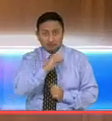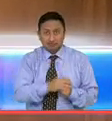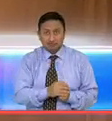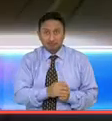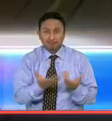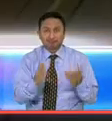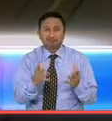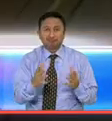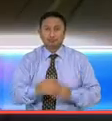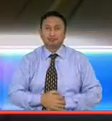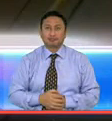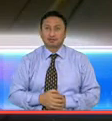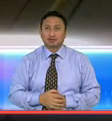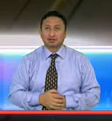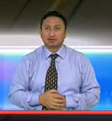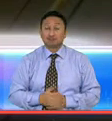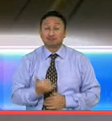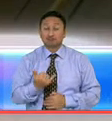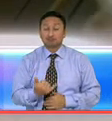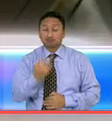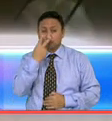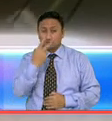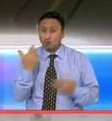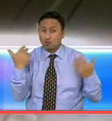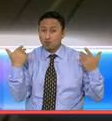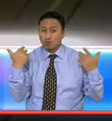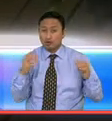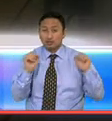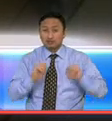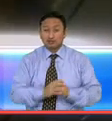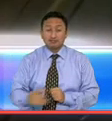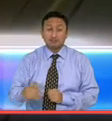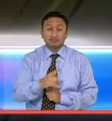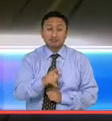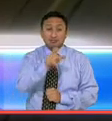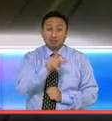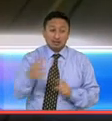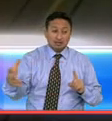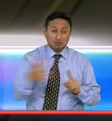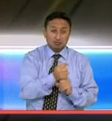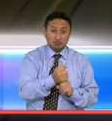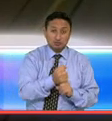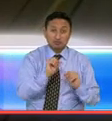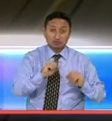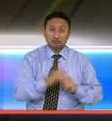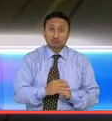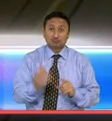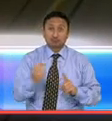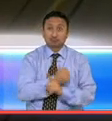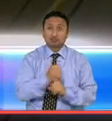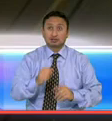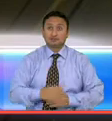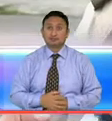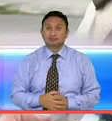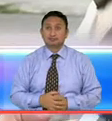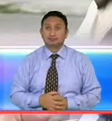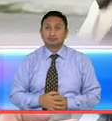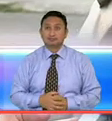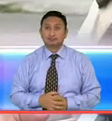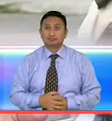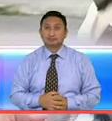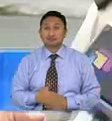hubo resultados. Están atentos a cualquier movimiento que les pueda llevar a los responsables del violento asalto a mano armada. Tenemos